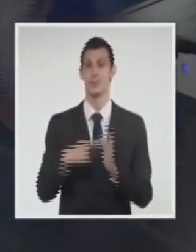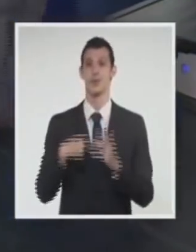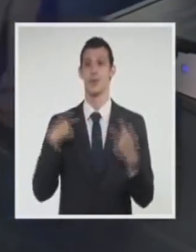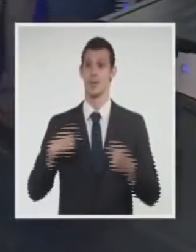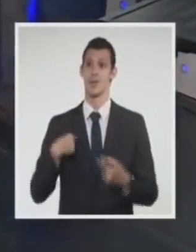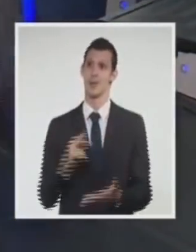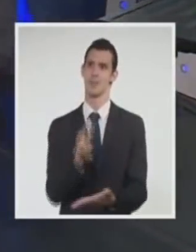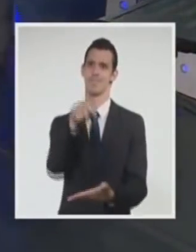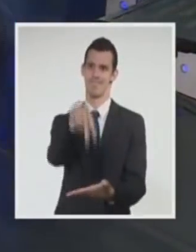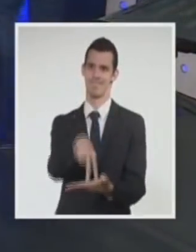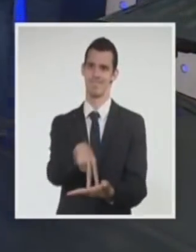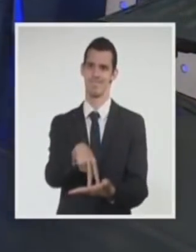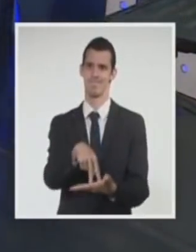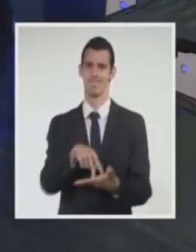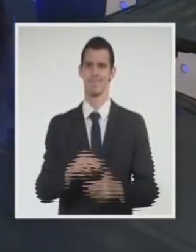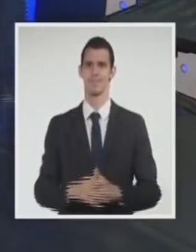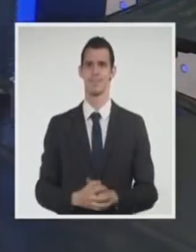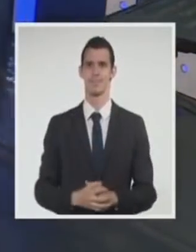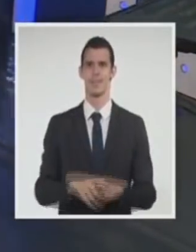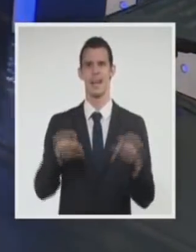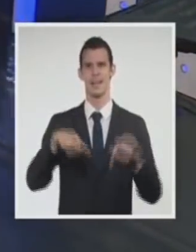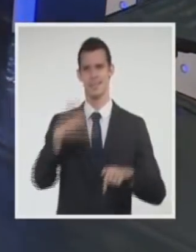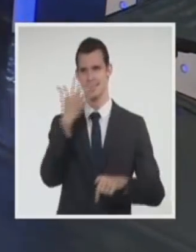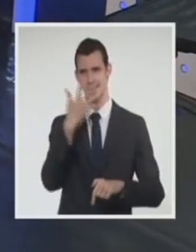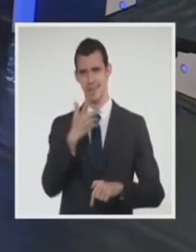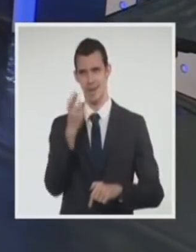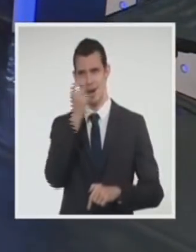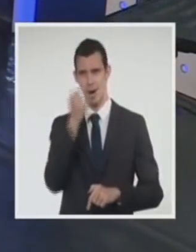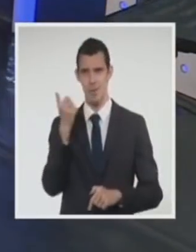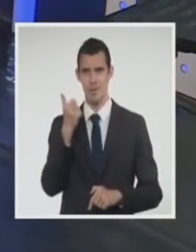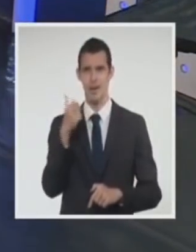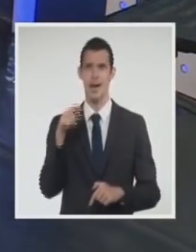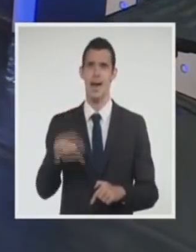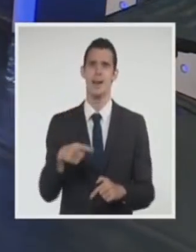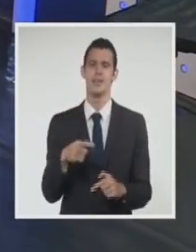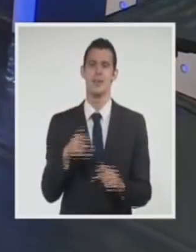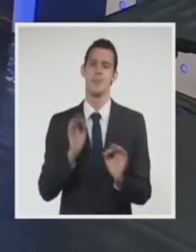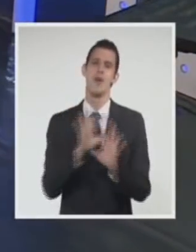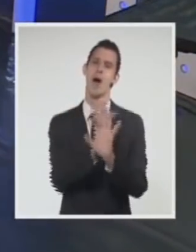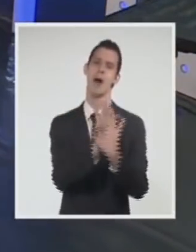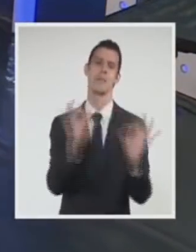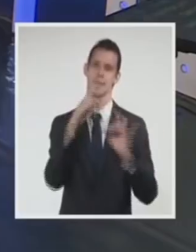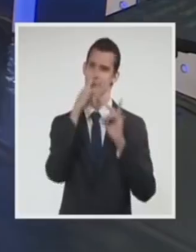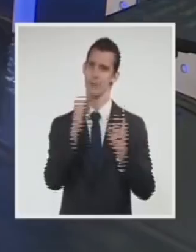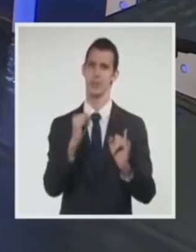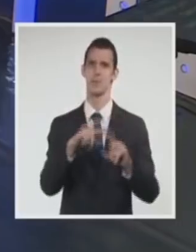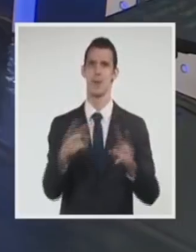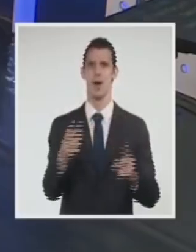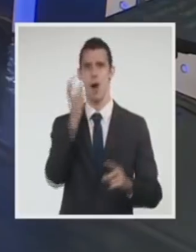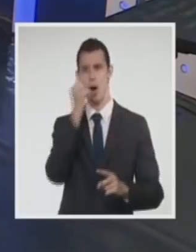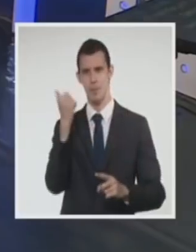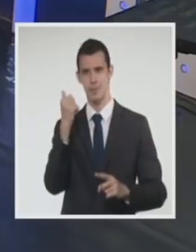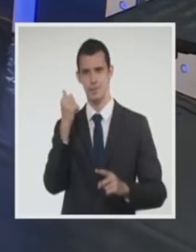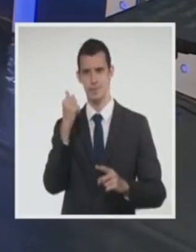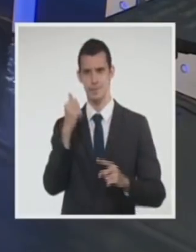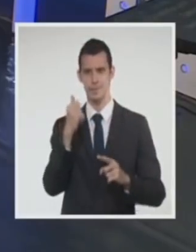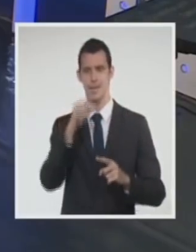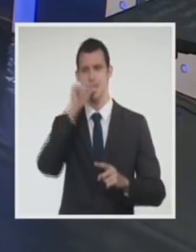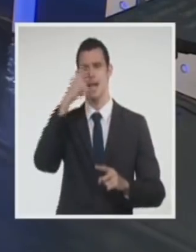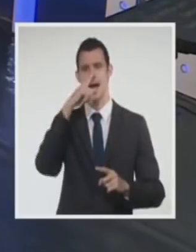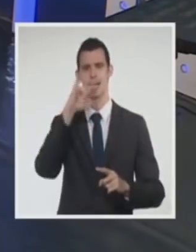me debo parar. Y se encuentran con nosotros en nuestro estudio, como ven, es una emisión realmente especial, Danilo